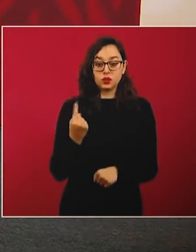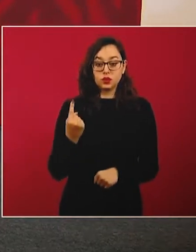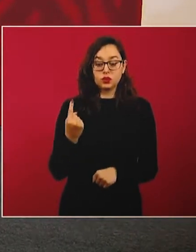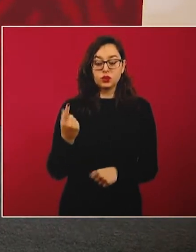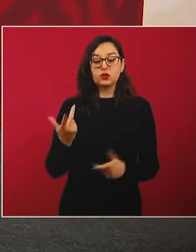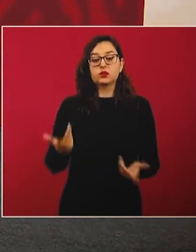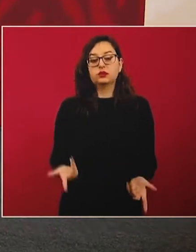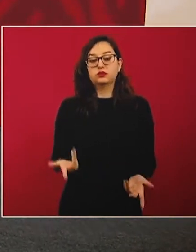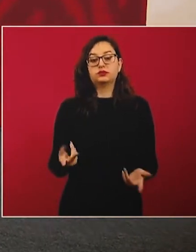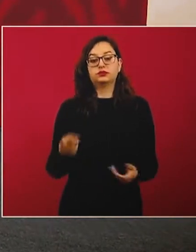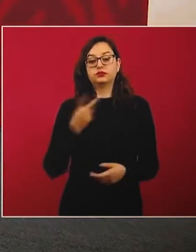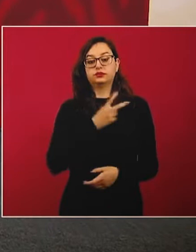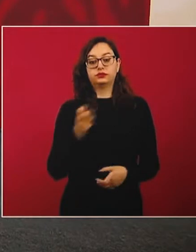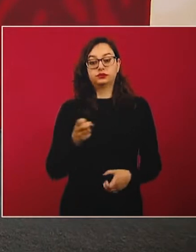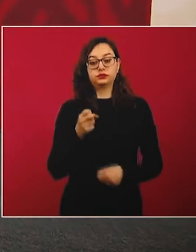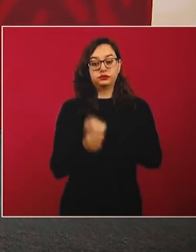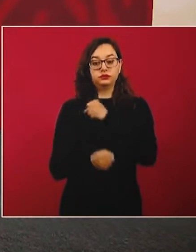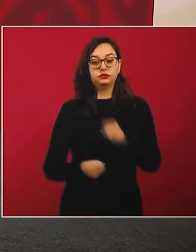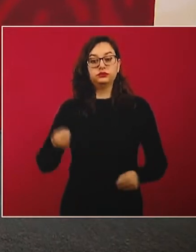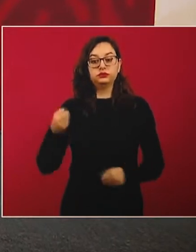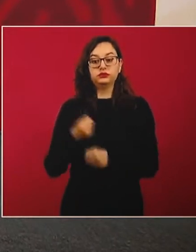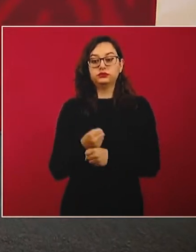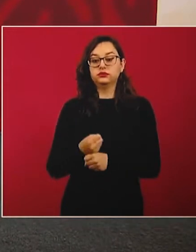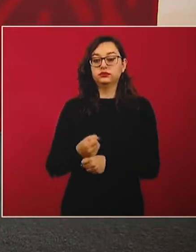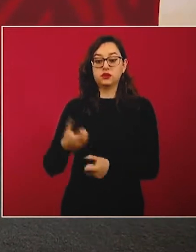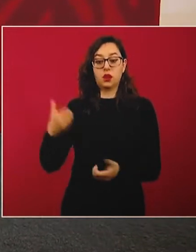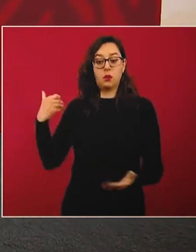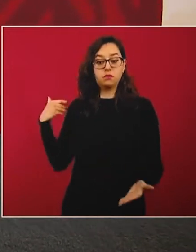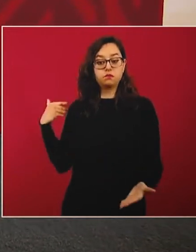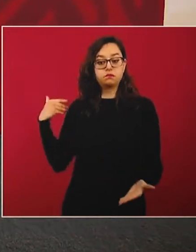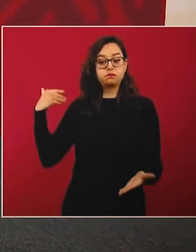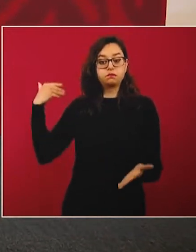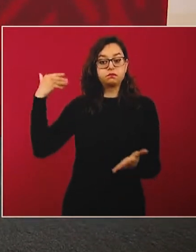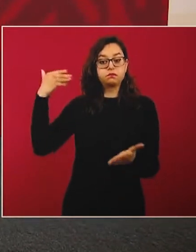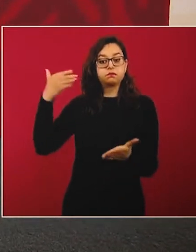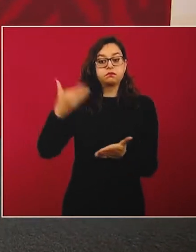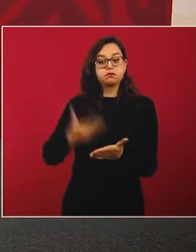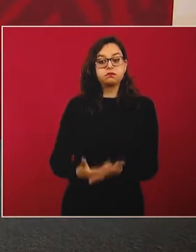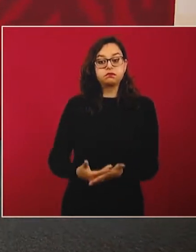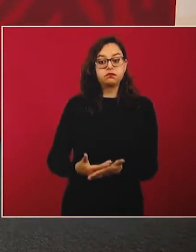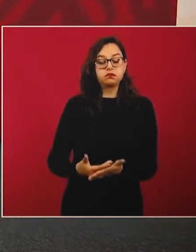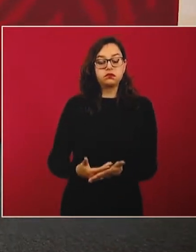200 años ha habido una política